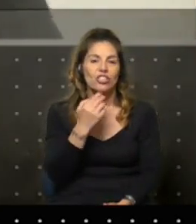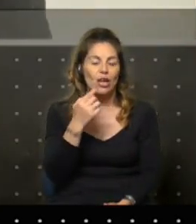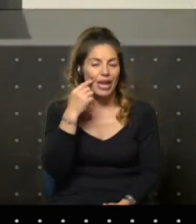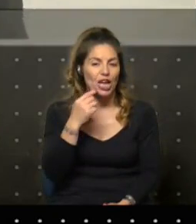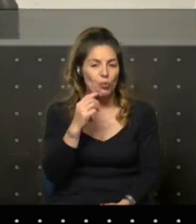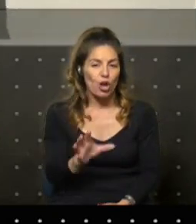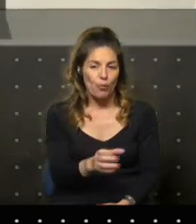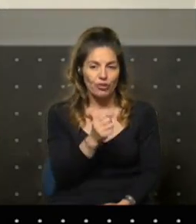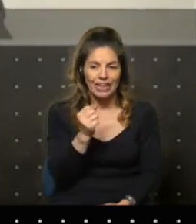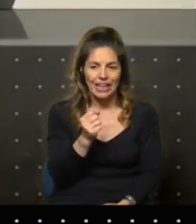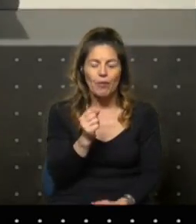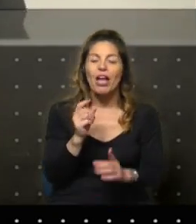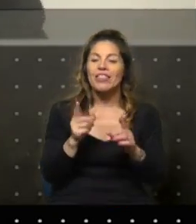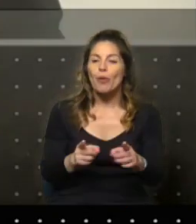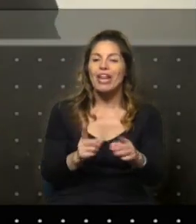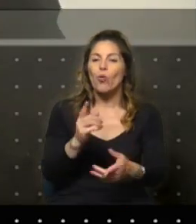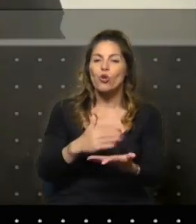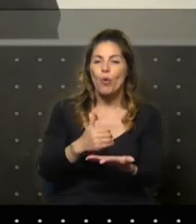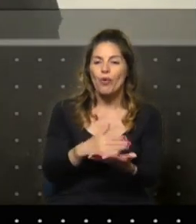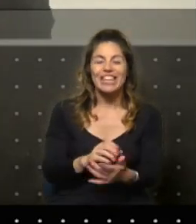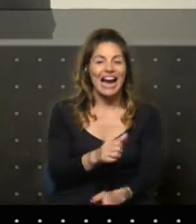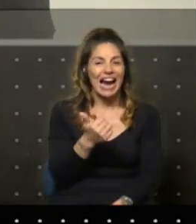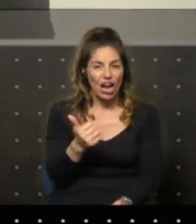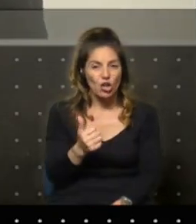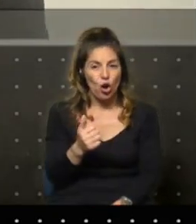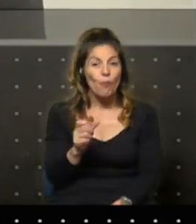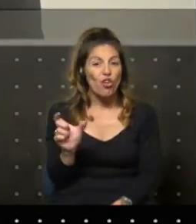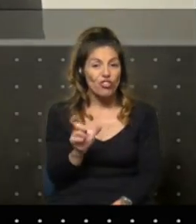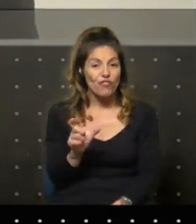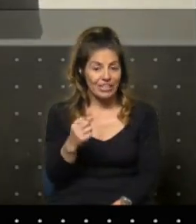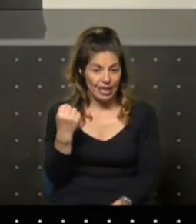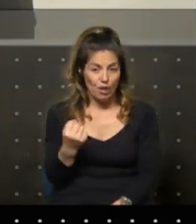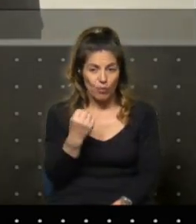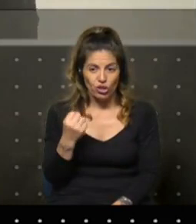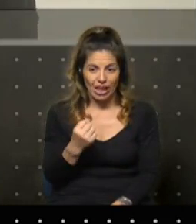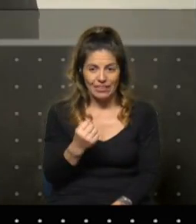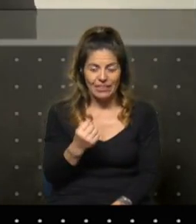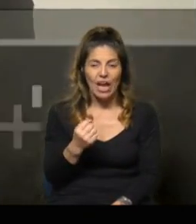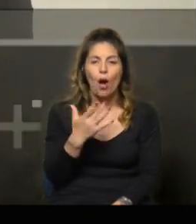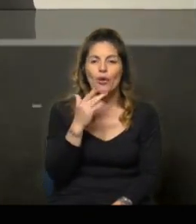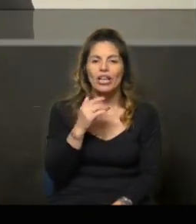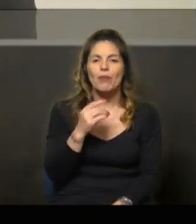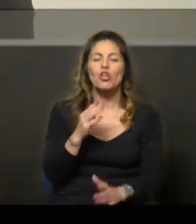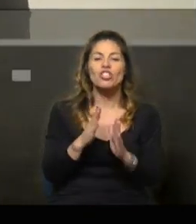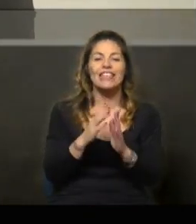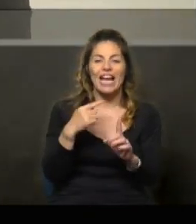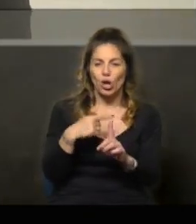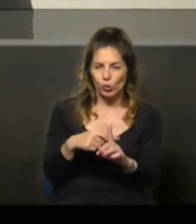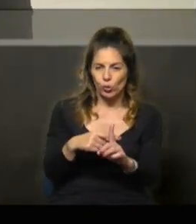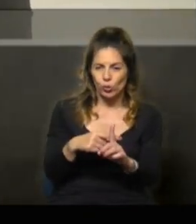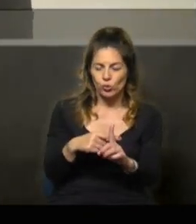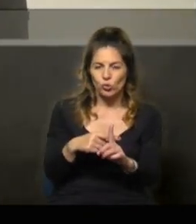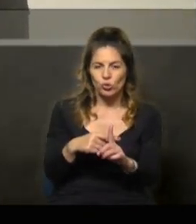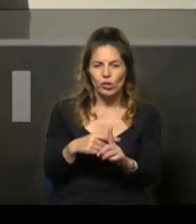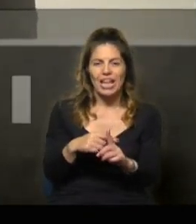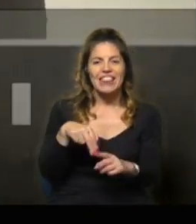obtener pero también en algunas provincias ganó por bastante Como por ejemplo en Santa Cruz también en la provincia